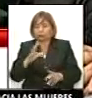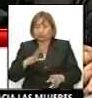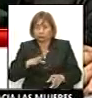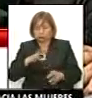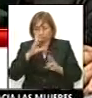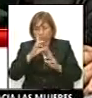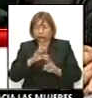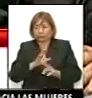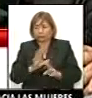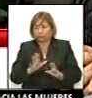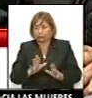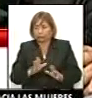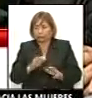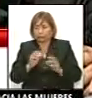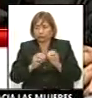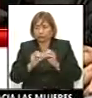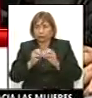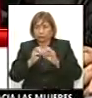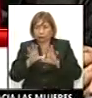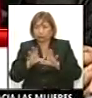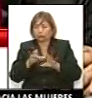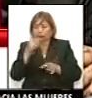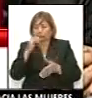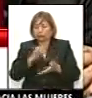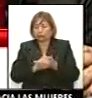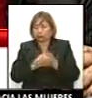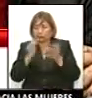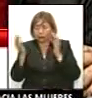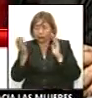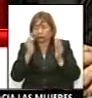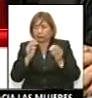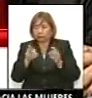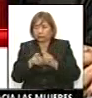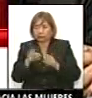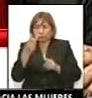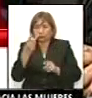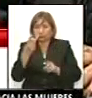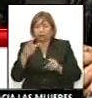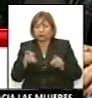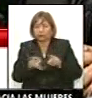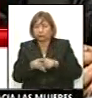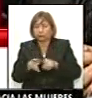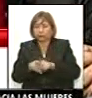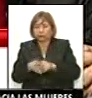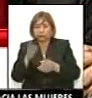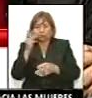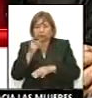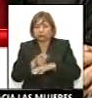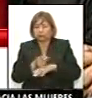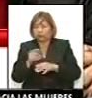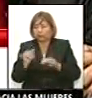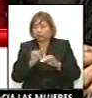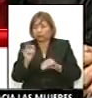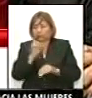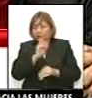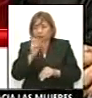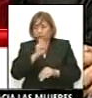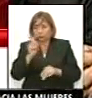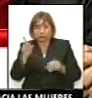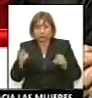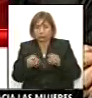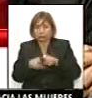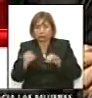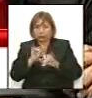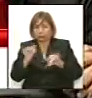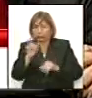de respeto. Eso es lo que quería aclarar, para que no comparen o no digan son dos denuncias por acoso iguales. No son iguales, presidenta.